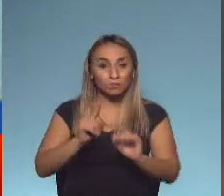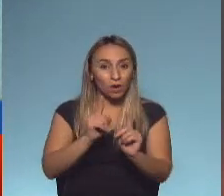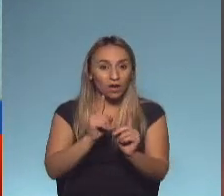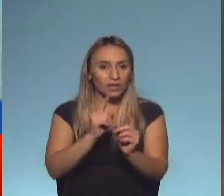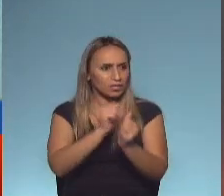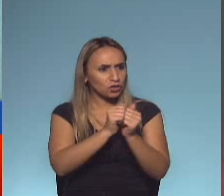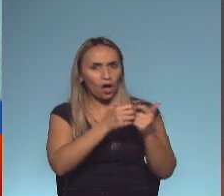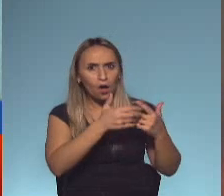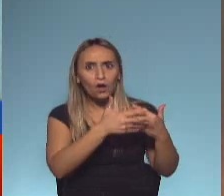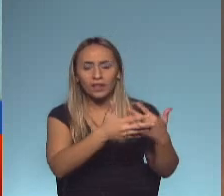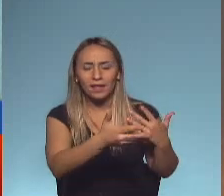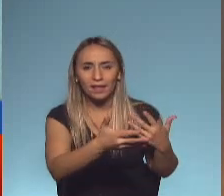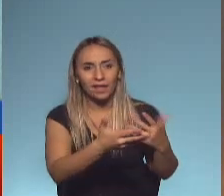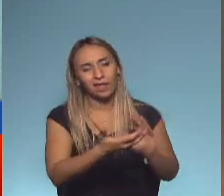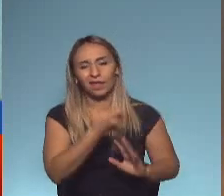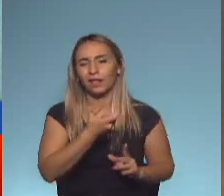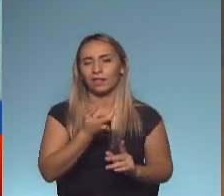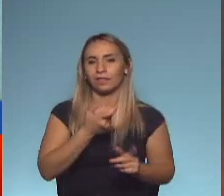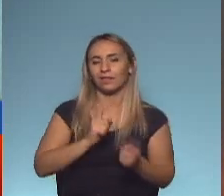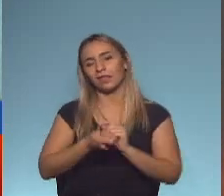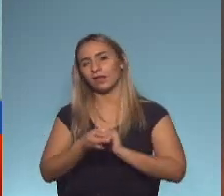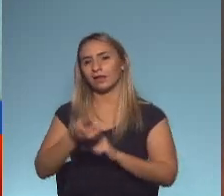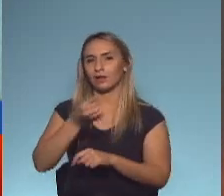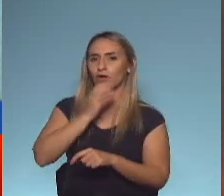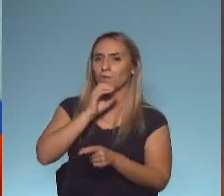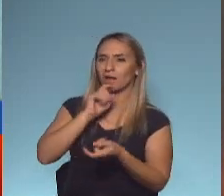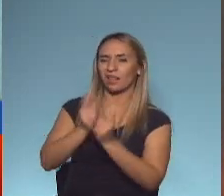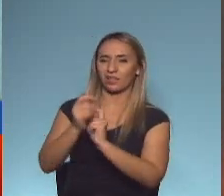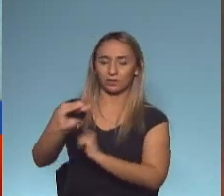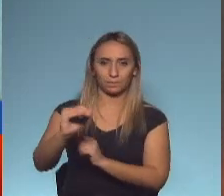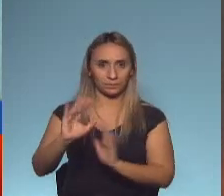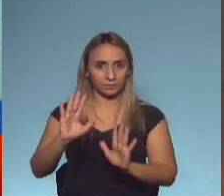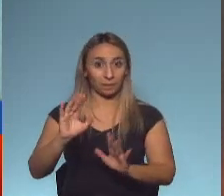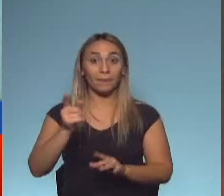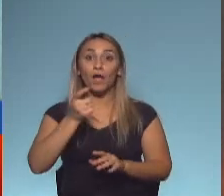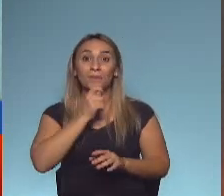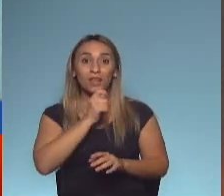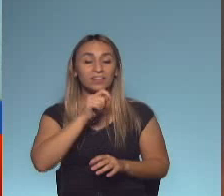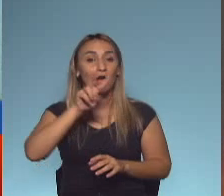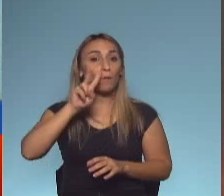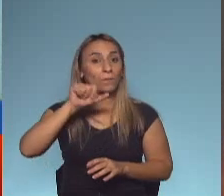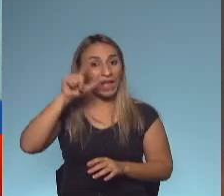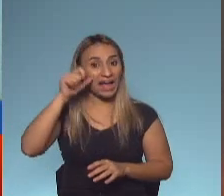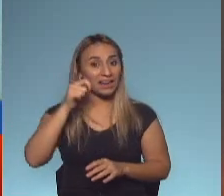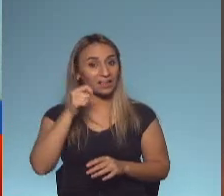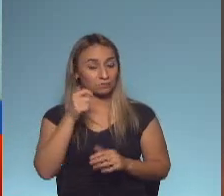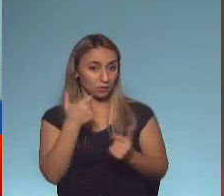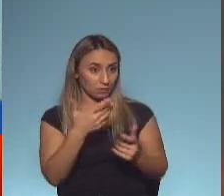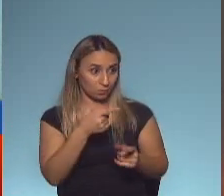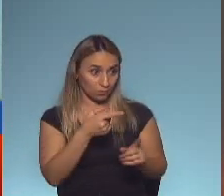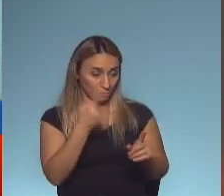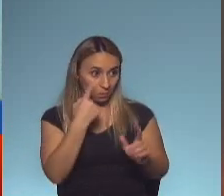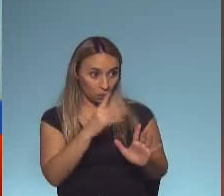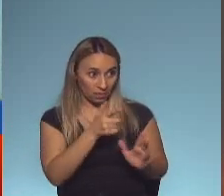historias para llevar a la gracia. Jonathan Viale le dio la posibilidad a Patricia Bullrich de arrepentirse y hasta de pedir